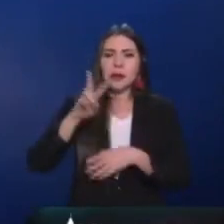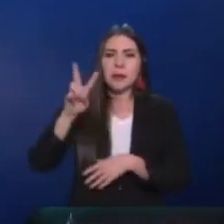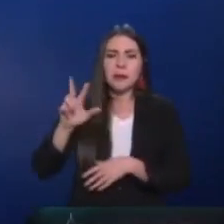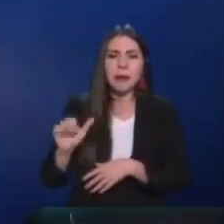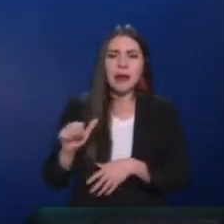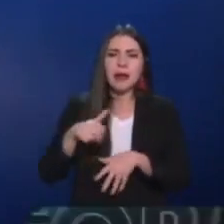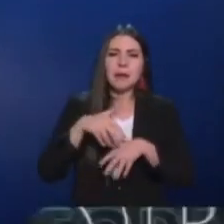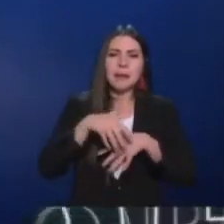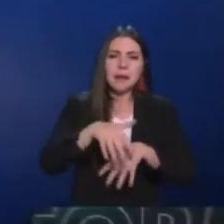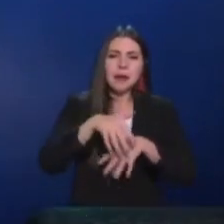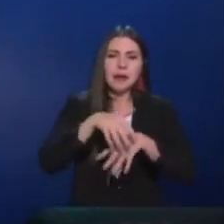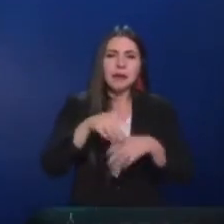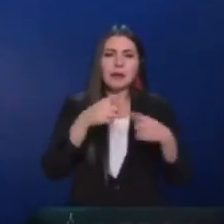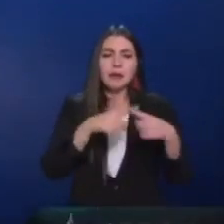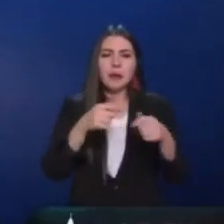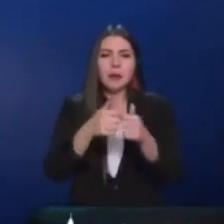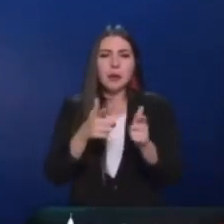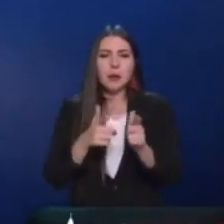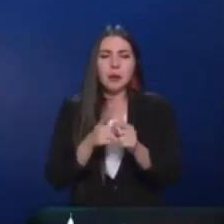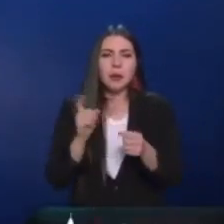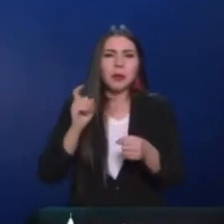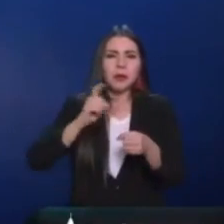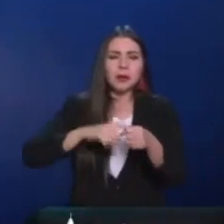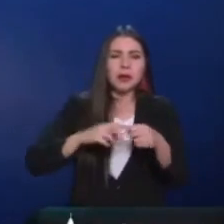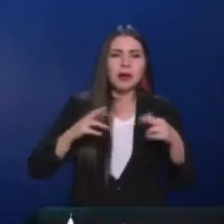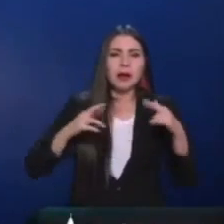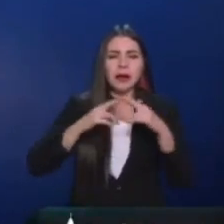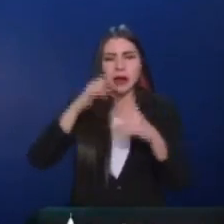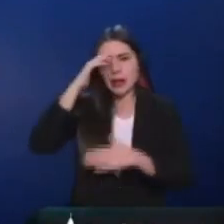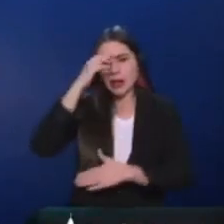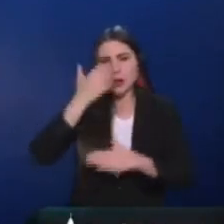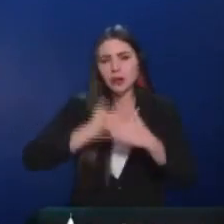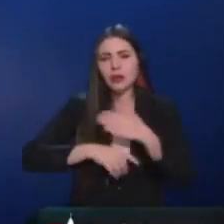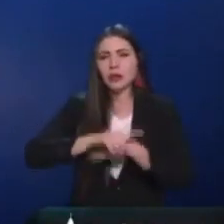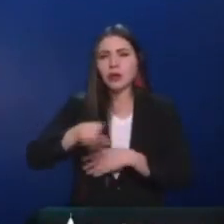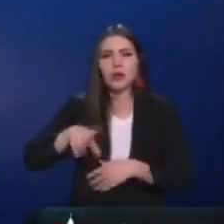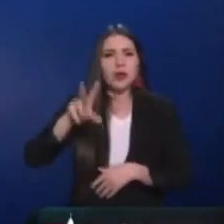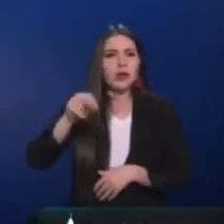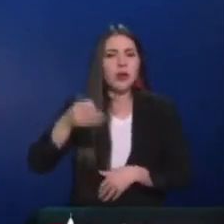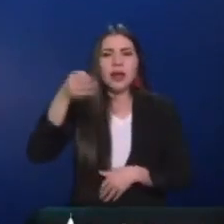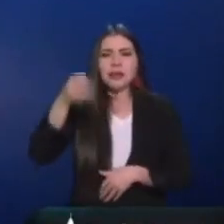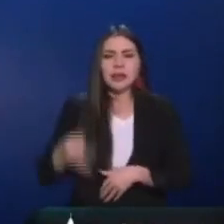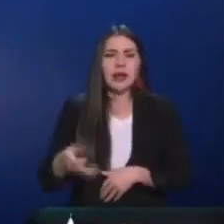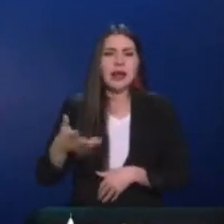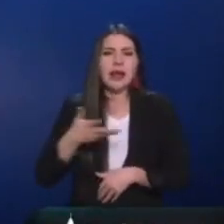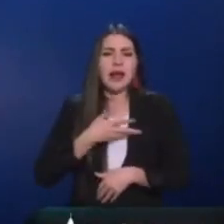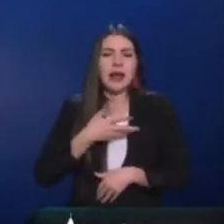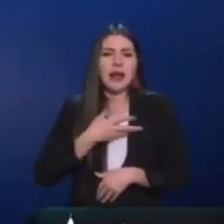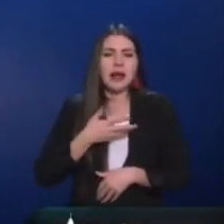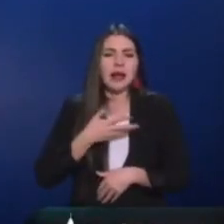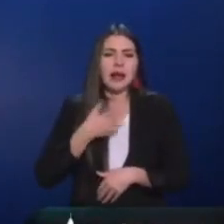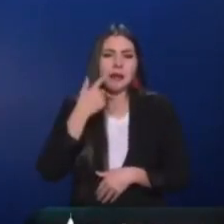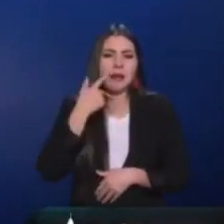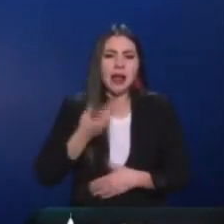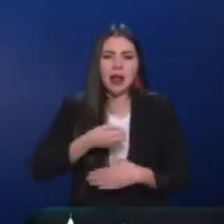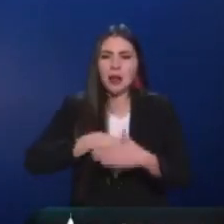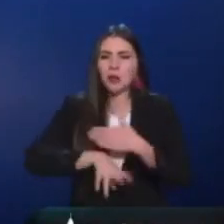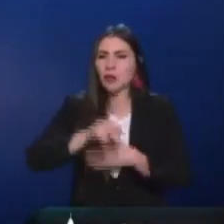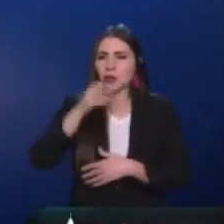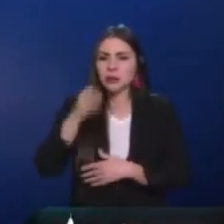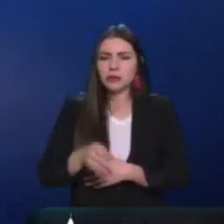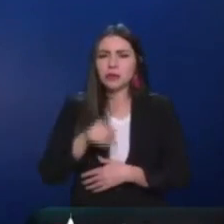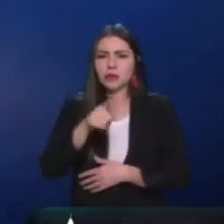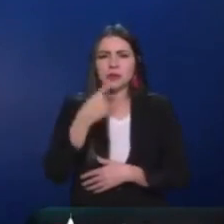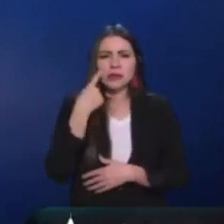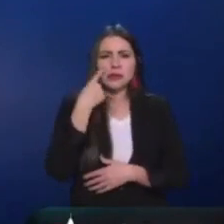organizaciones católicas en contra de el aborto, de la despenalización del aborto, ¿ahí tú ves como historiadora política y